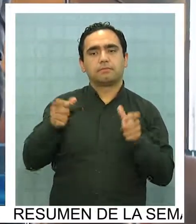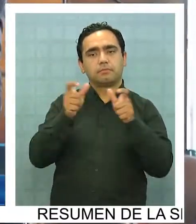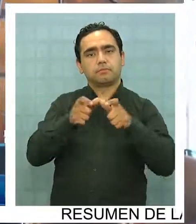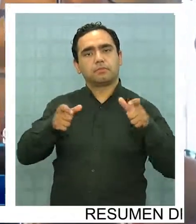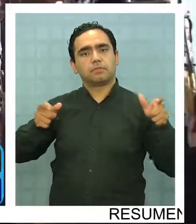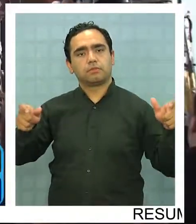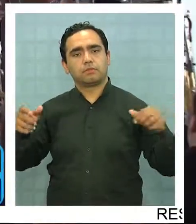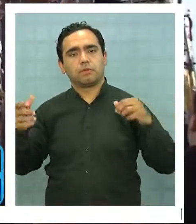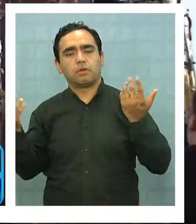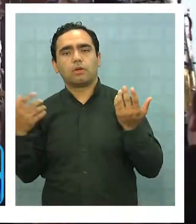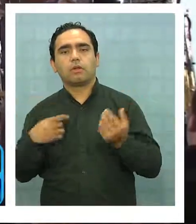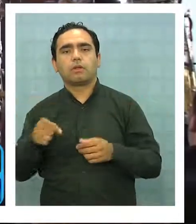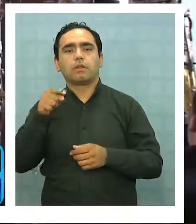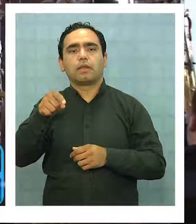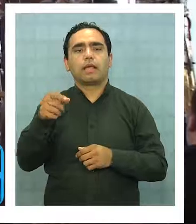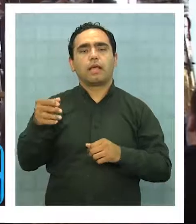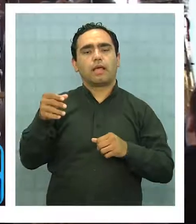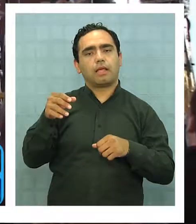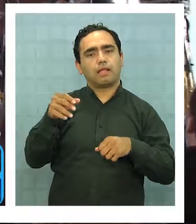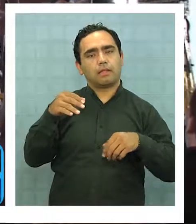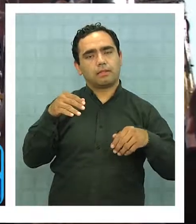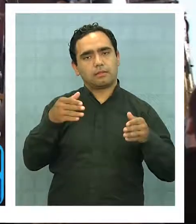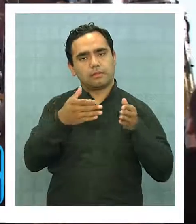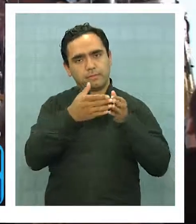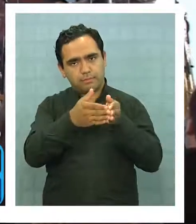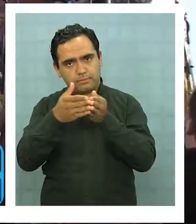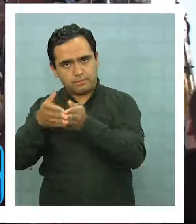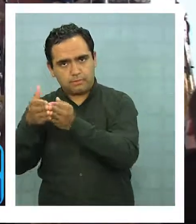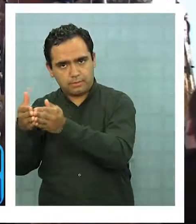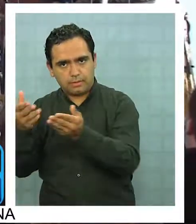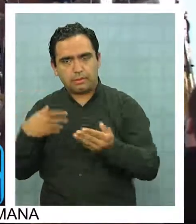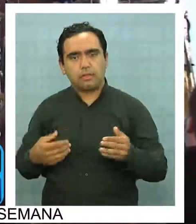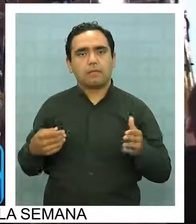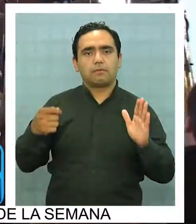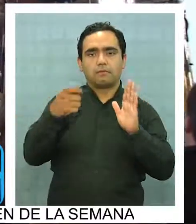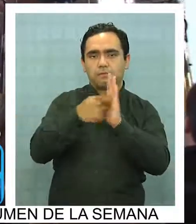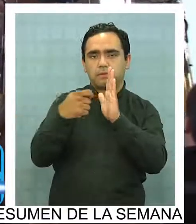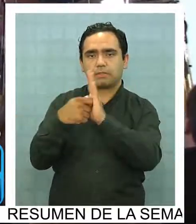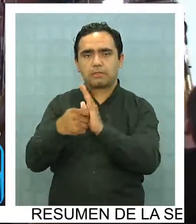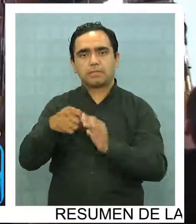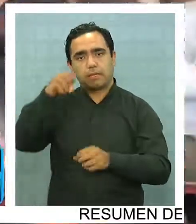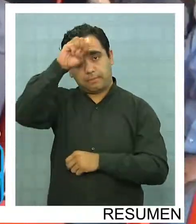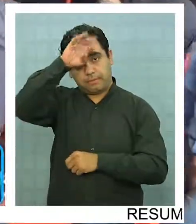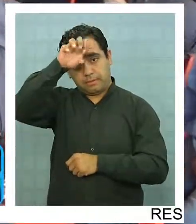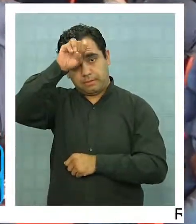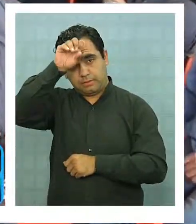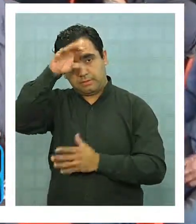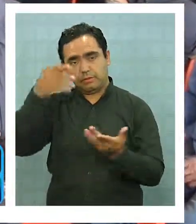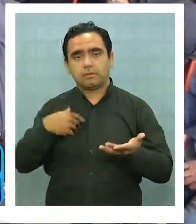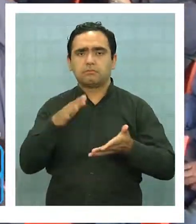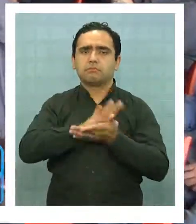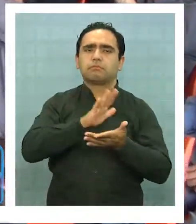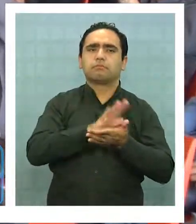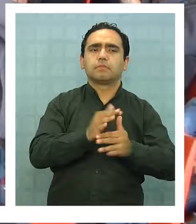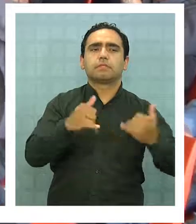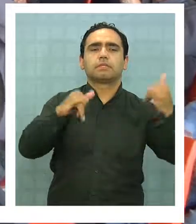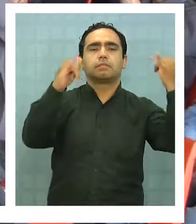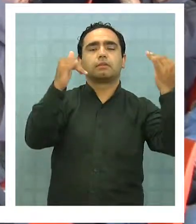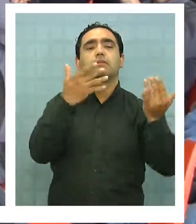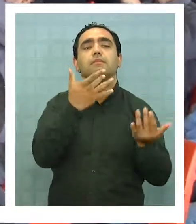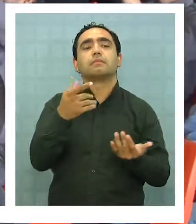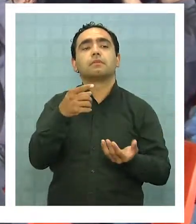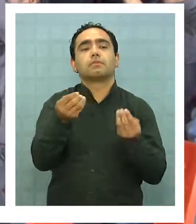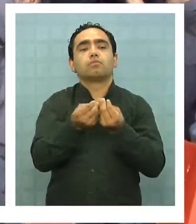Coyahuasi, presentación enmarcada en las actividades del Día del Minero. La celebración estuvo marcada por la